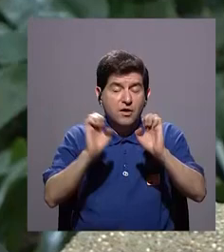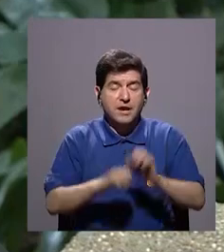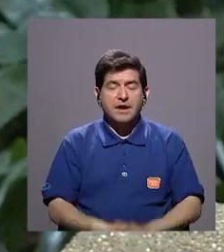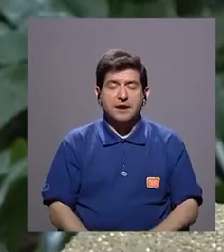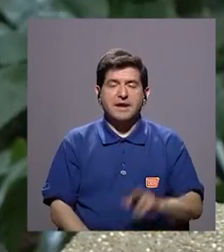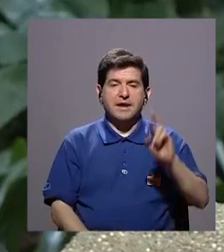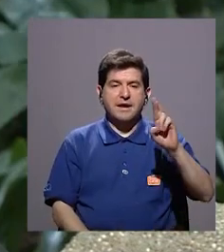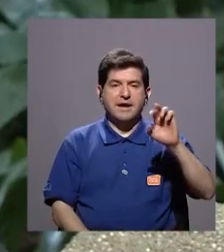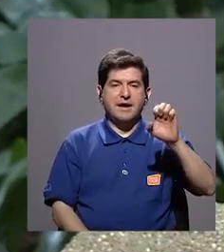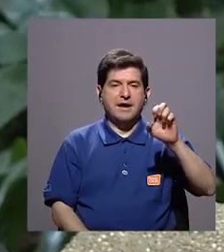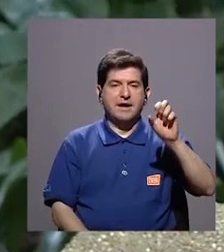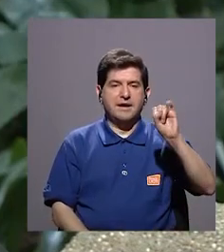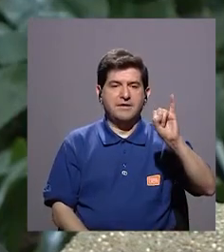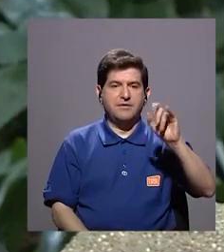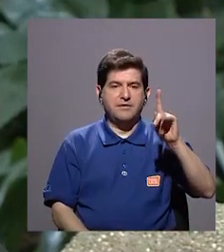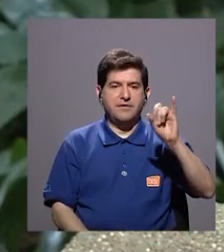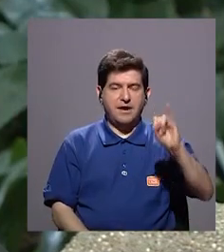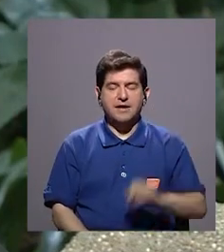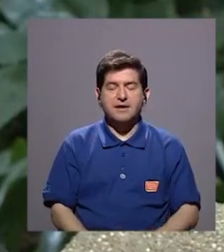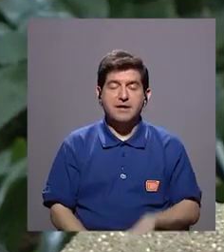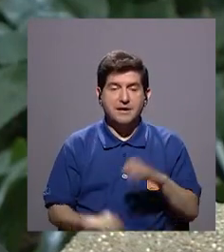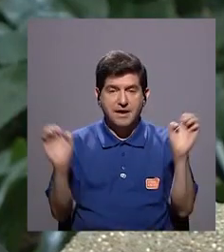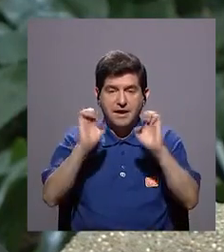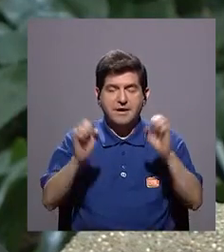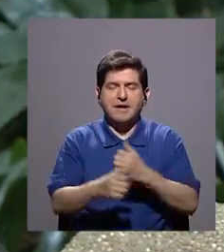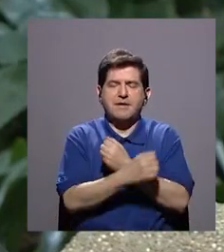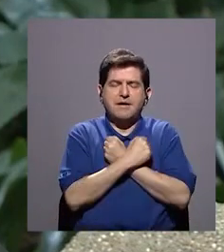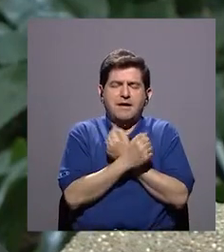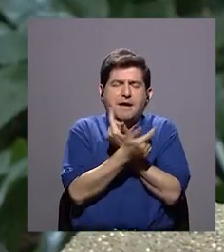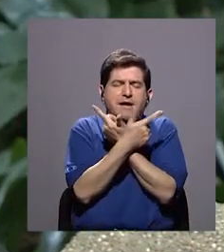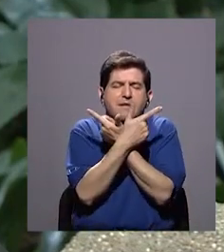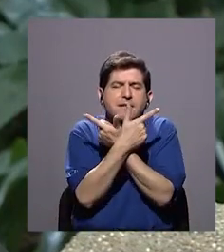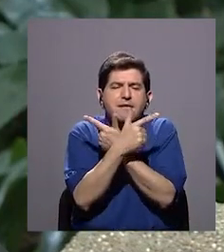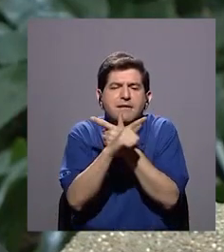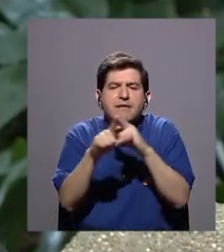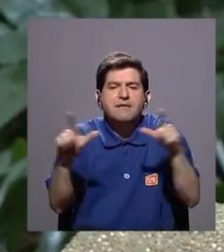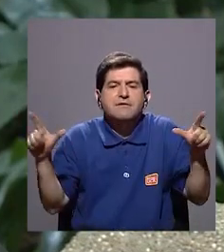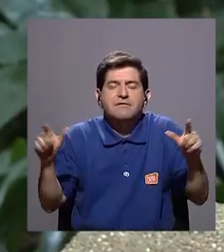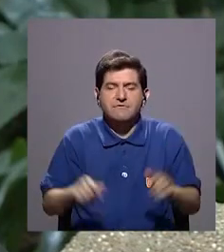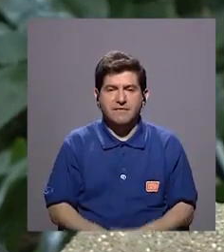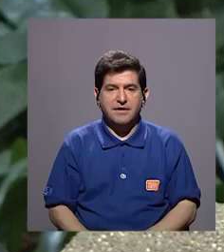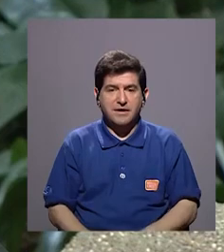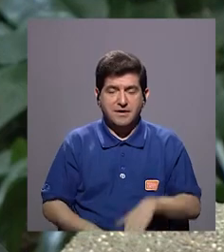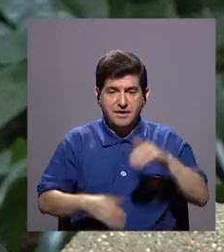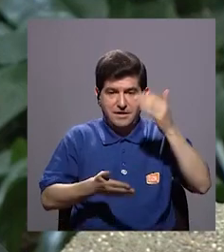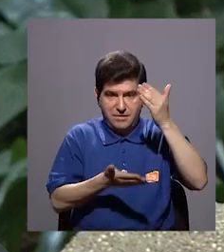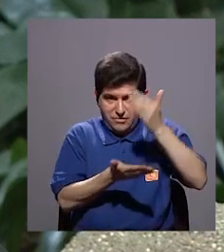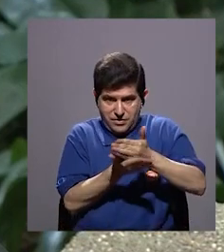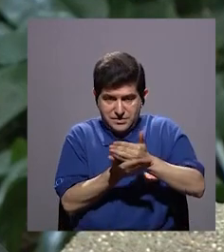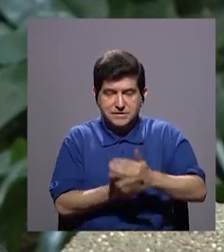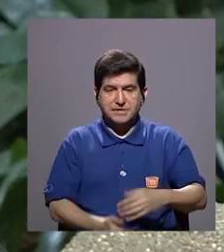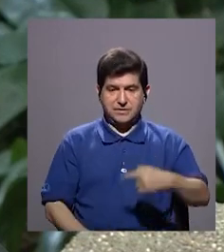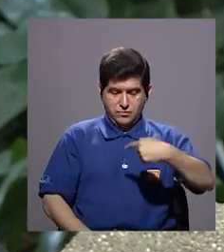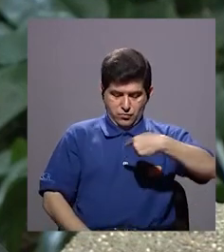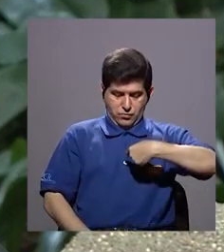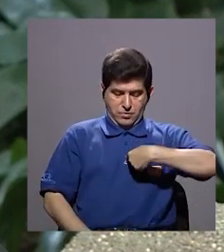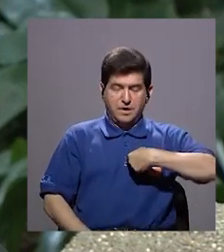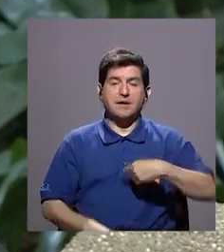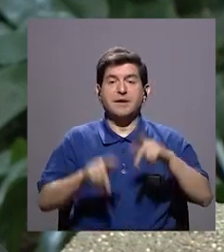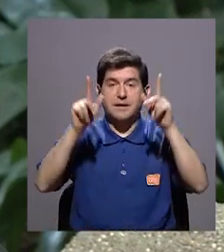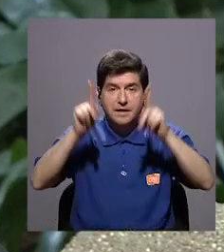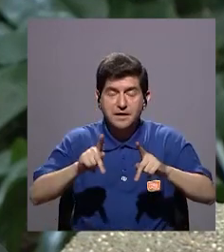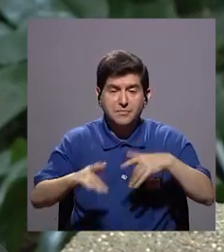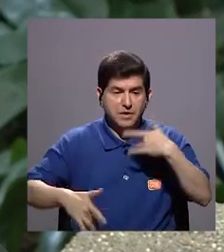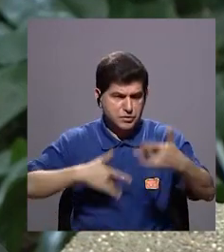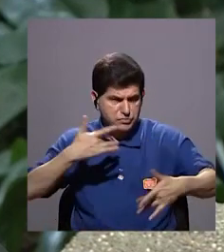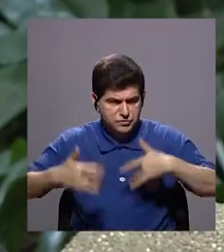de Reiki, que es una energía sanadora, una energía de amor, empieza a liberar esa energía que se estancó en tu pecho. Uh-huh. Y poco a poco la